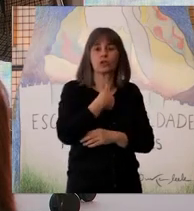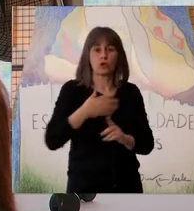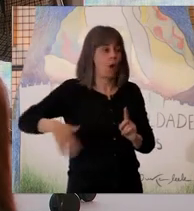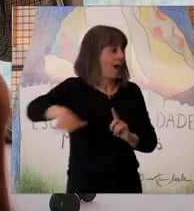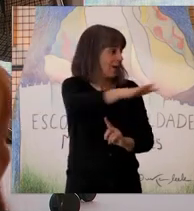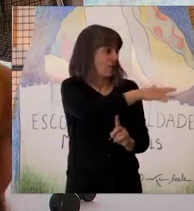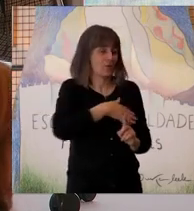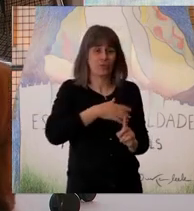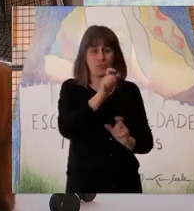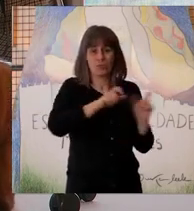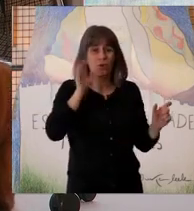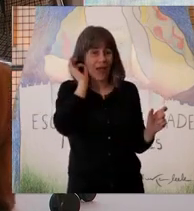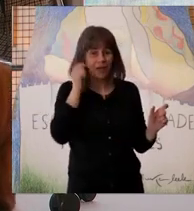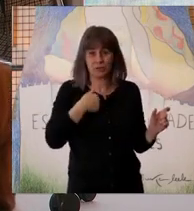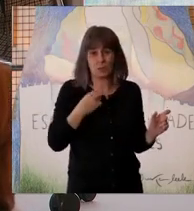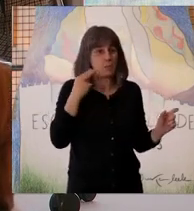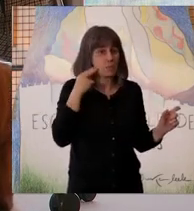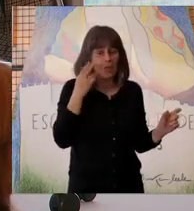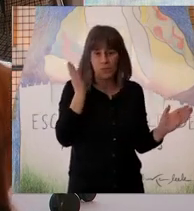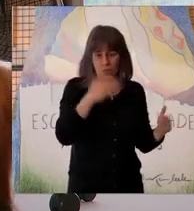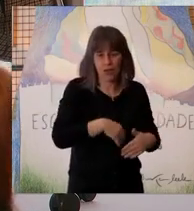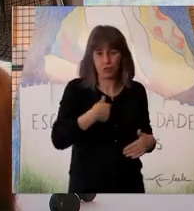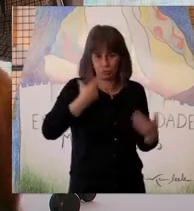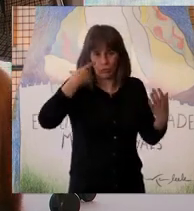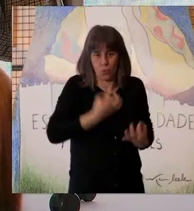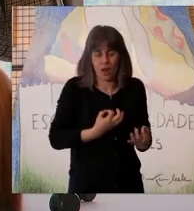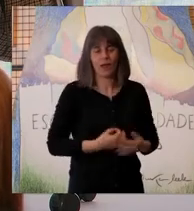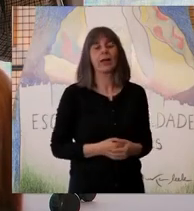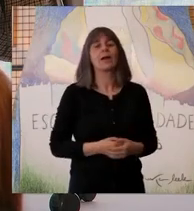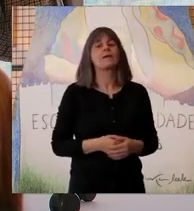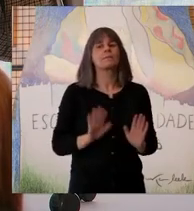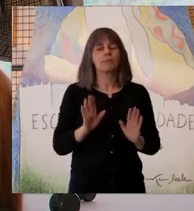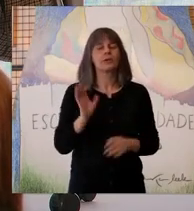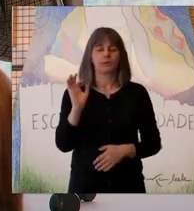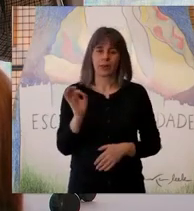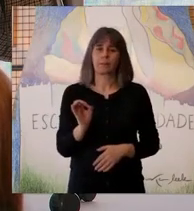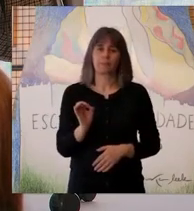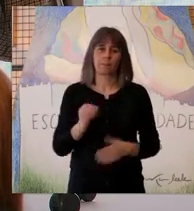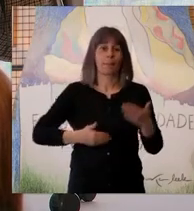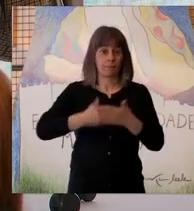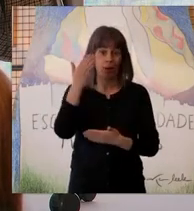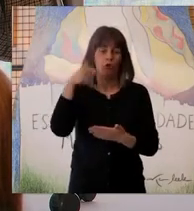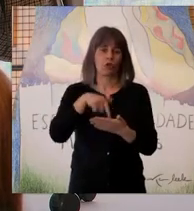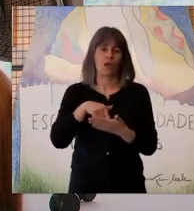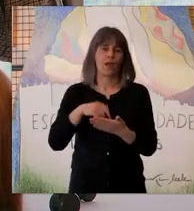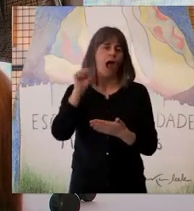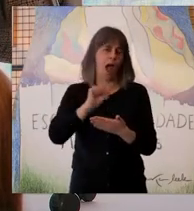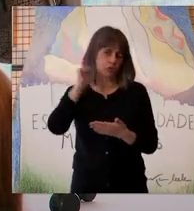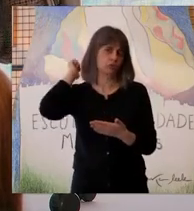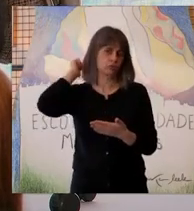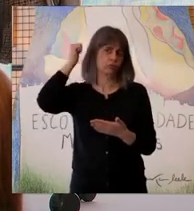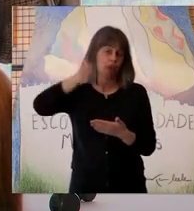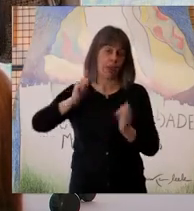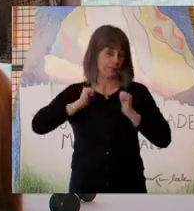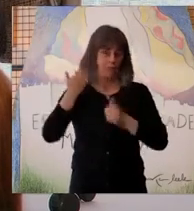O sea yo nunca tengo miedo de nada pero sí es cierto que en el periódico a lo largo de los años Cuando entras muy joven en el país